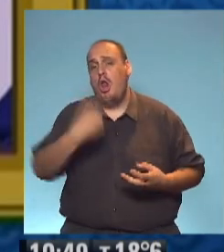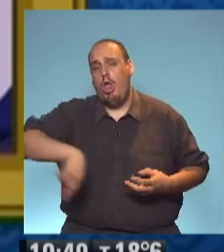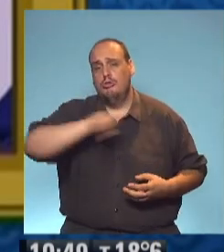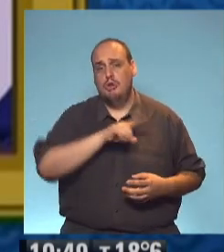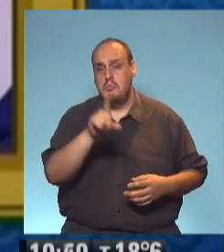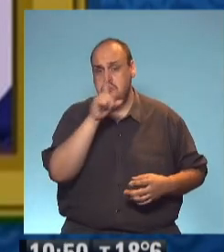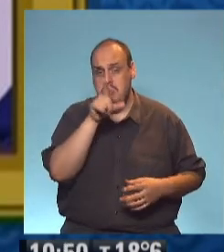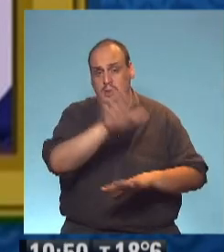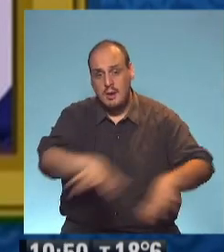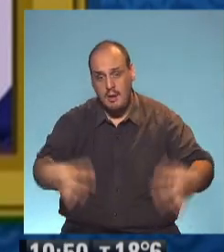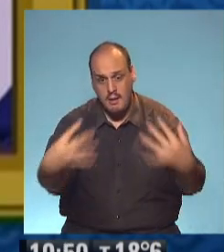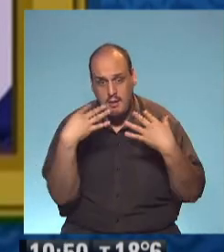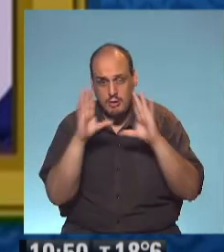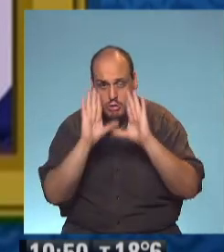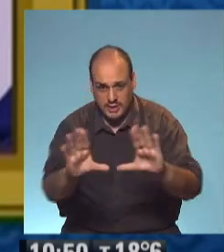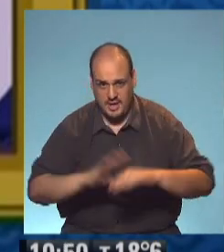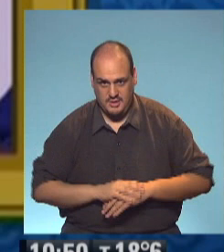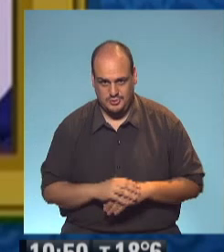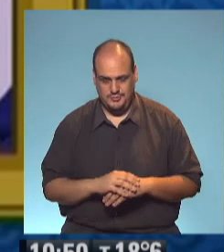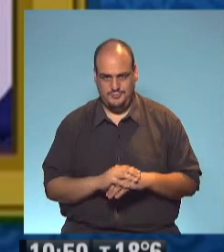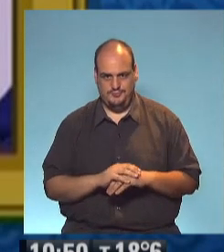los chicos se pueden concentrar.